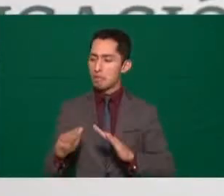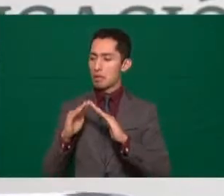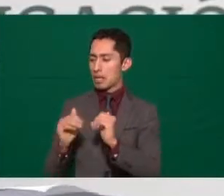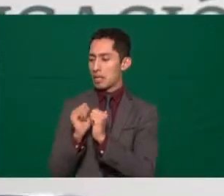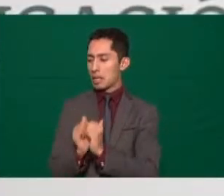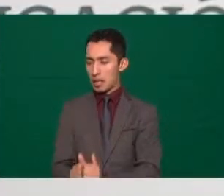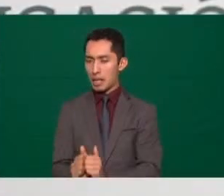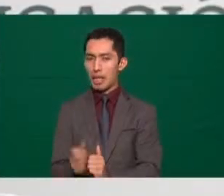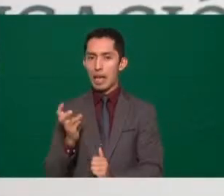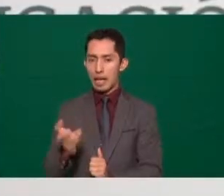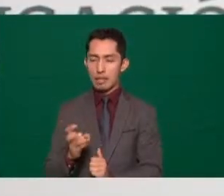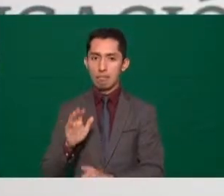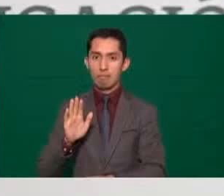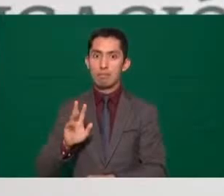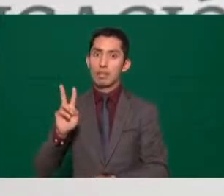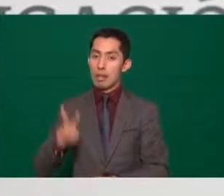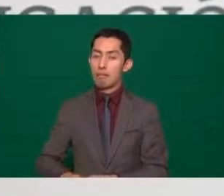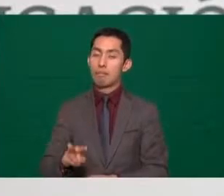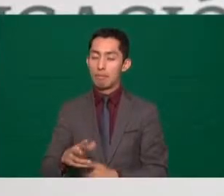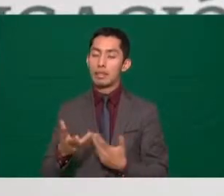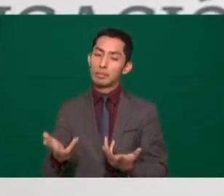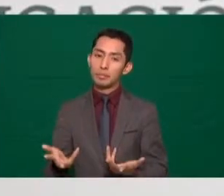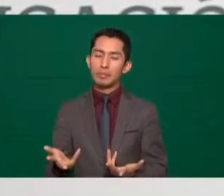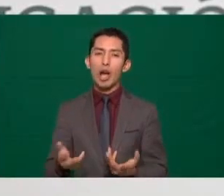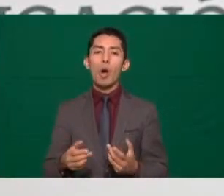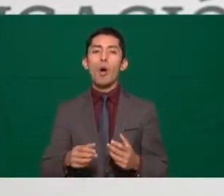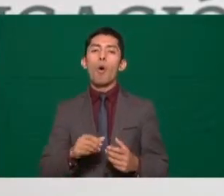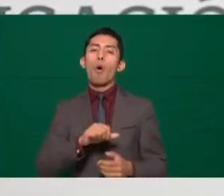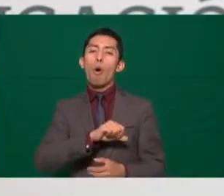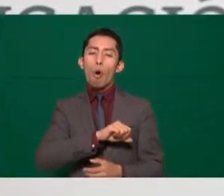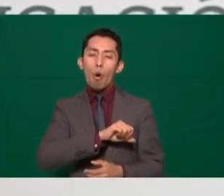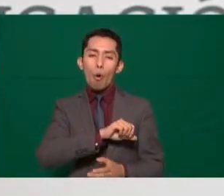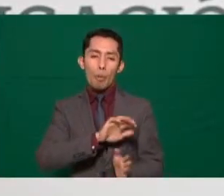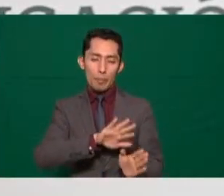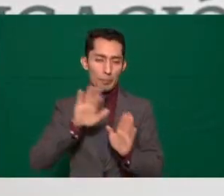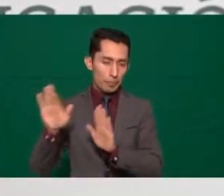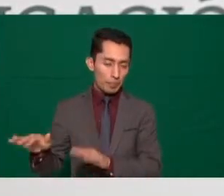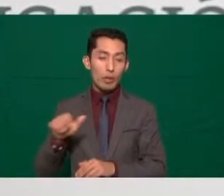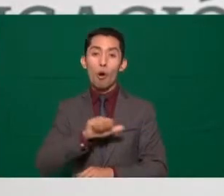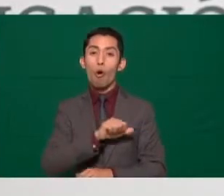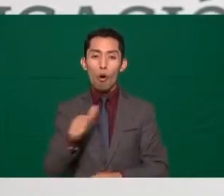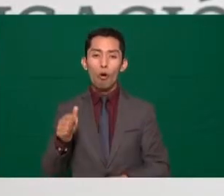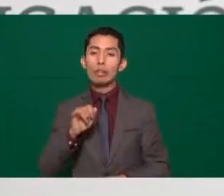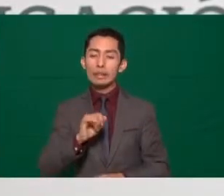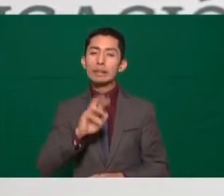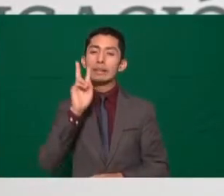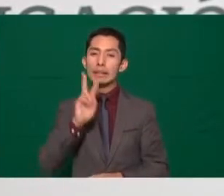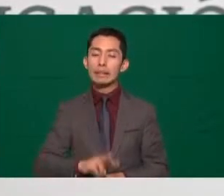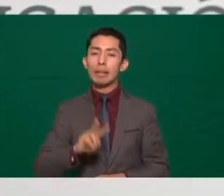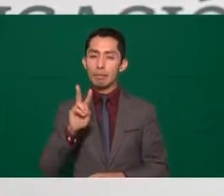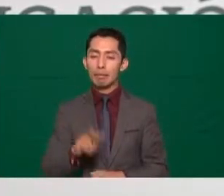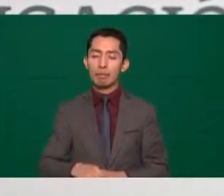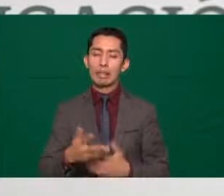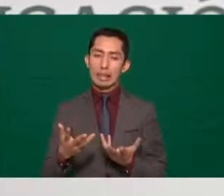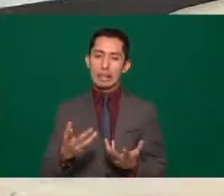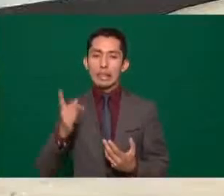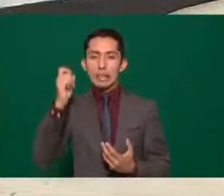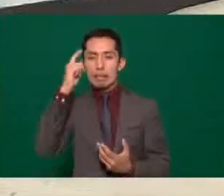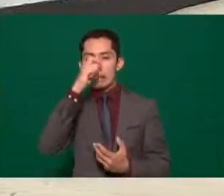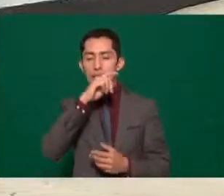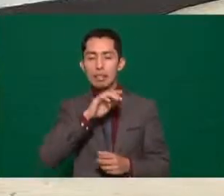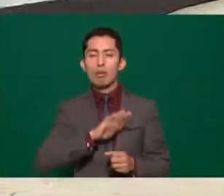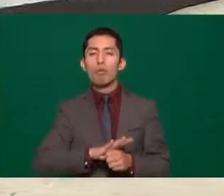mayores. Aquí lo que nos afectó, y eso ya quedó como una lección, es